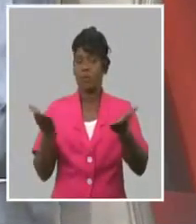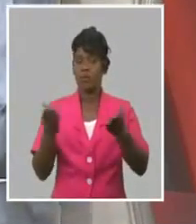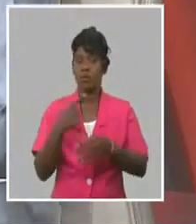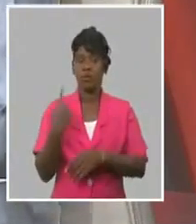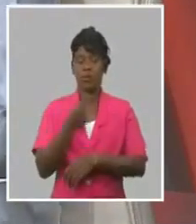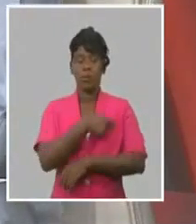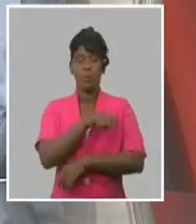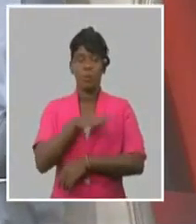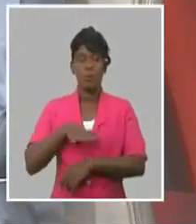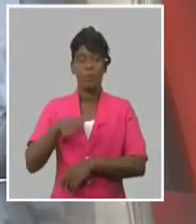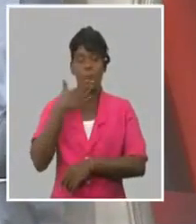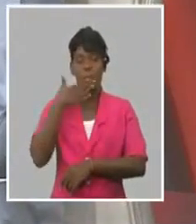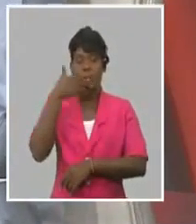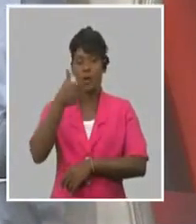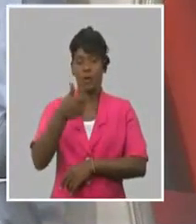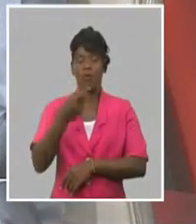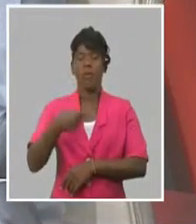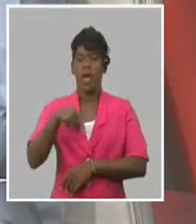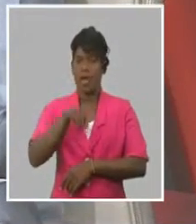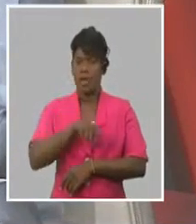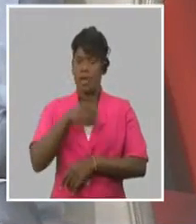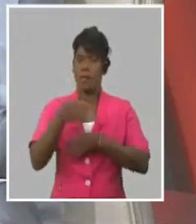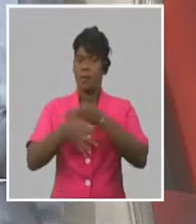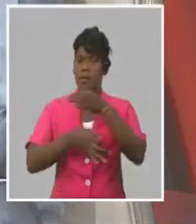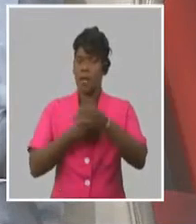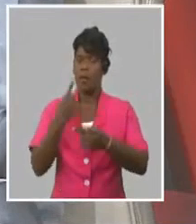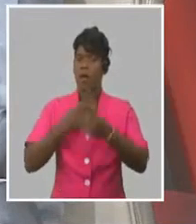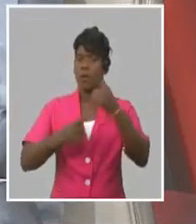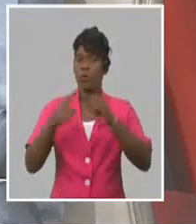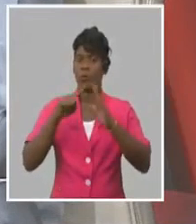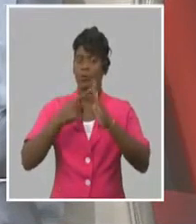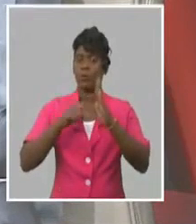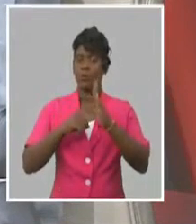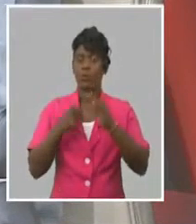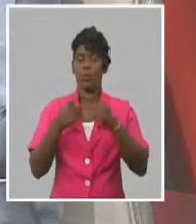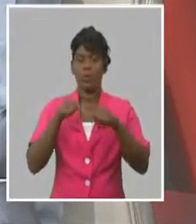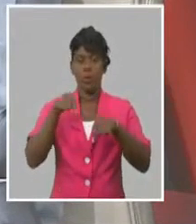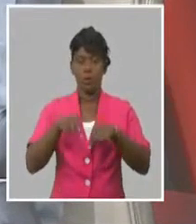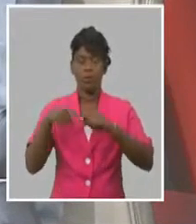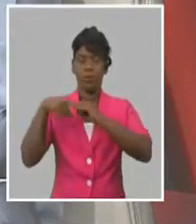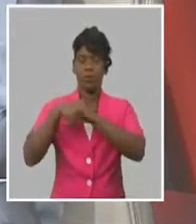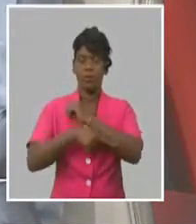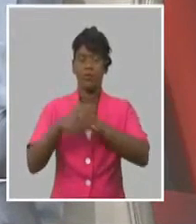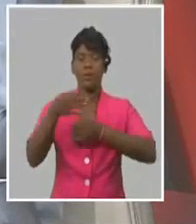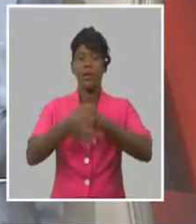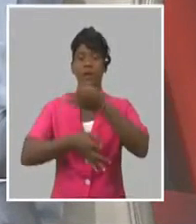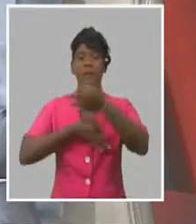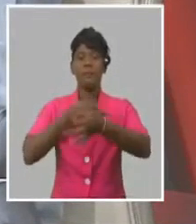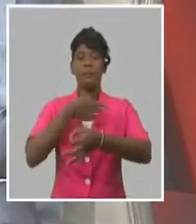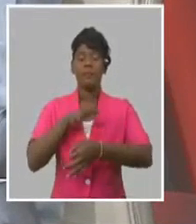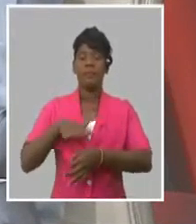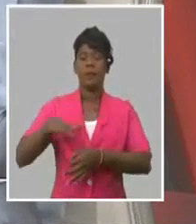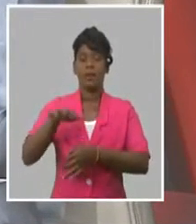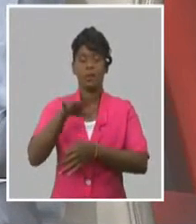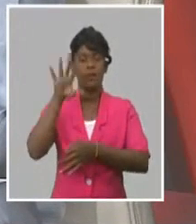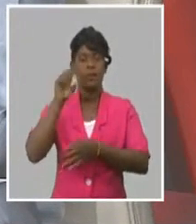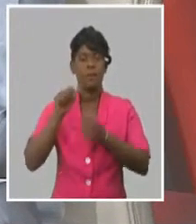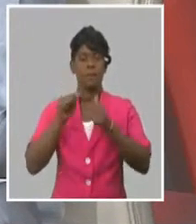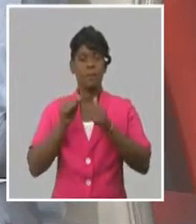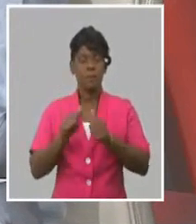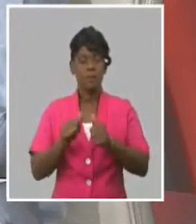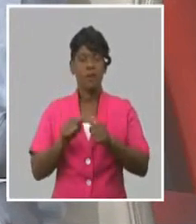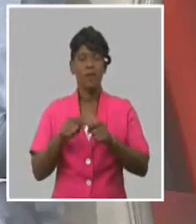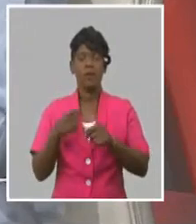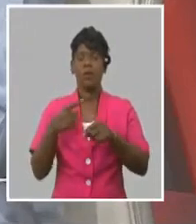nuestra población. Muchas distorsiones, ayer explicamos algunas de ellas, hoy profundizaremos mucho más en estos elementos, en